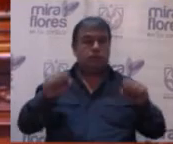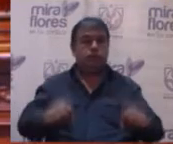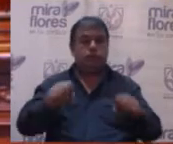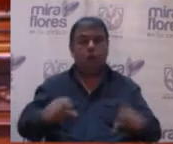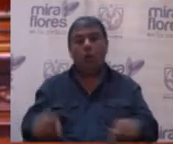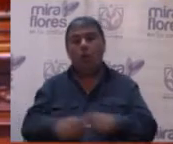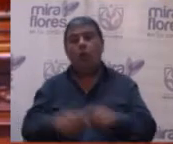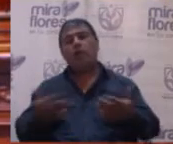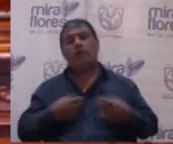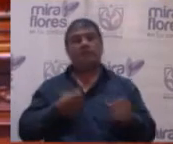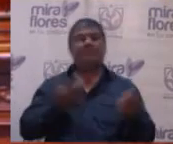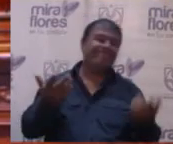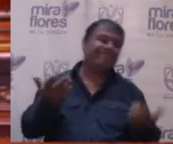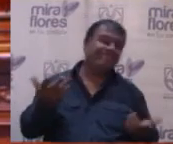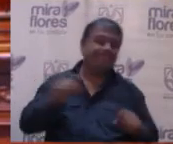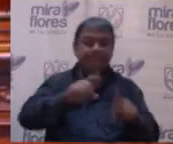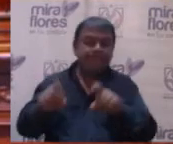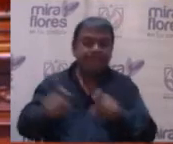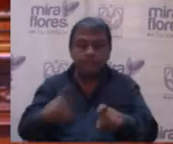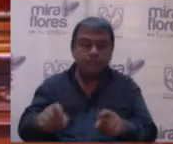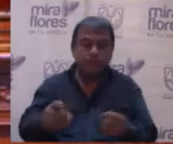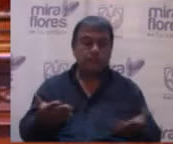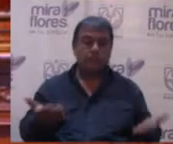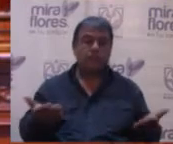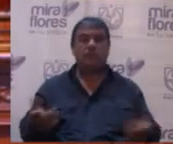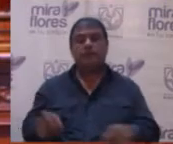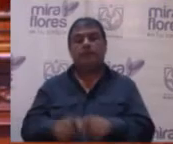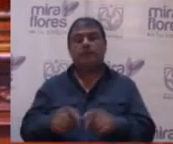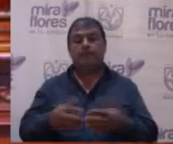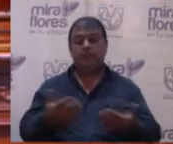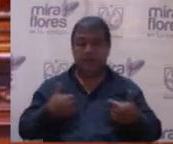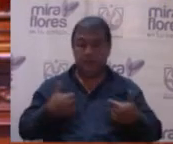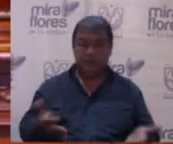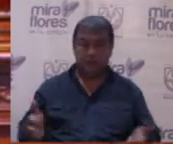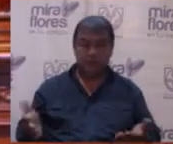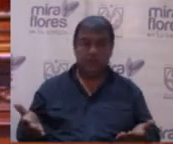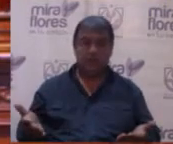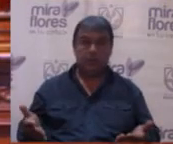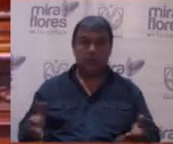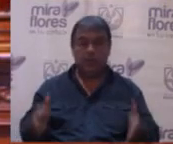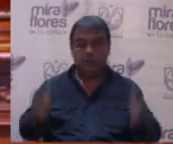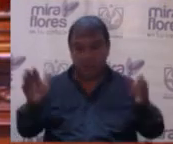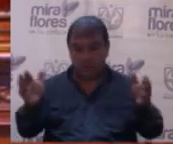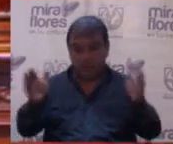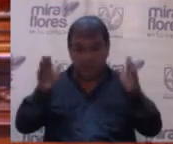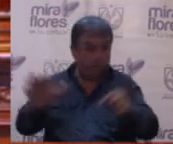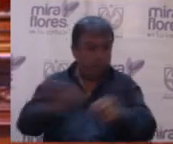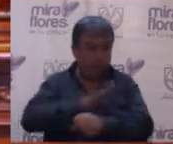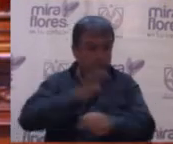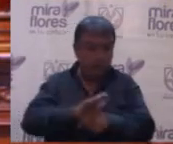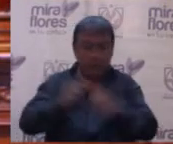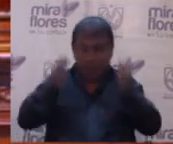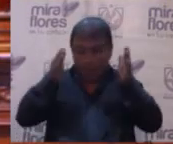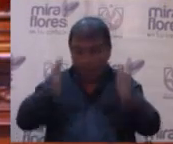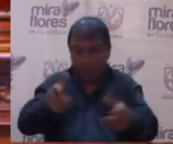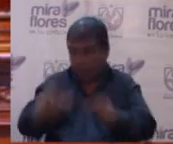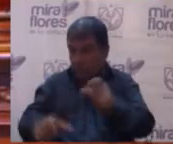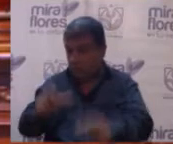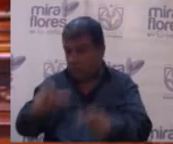o cuestionar que si es que lo que se tiene, digamos, atiende a toda la demanda del